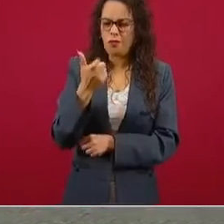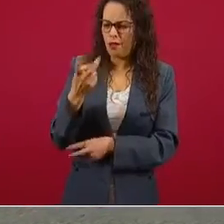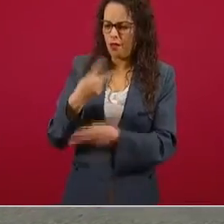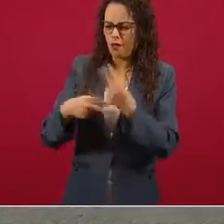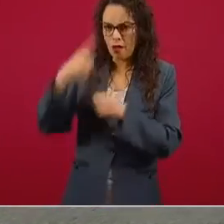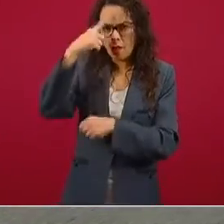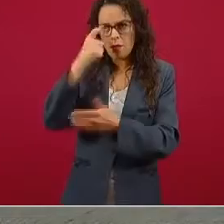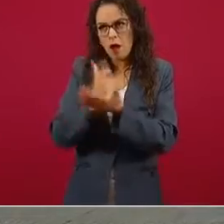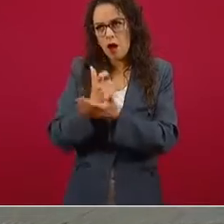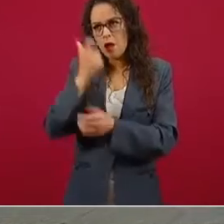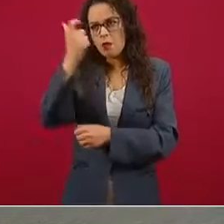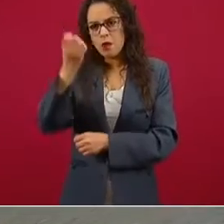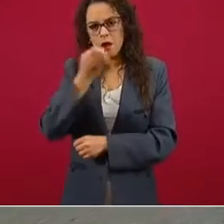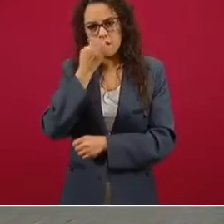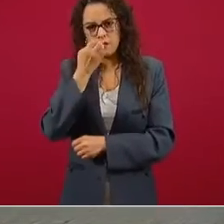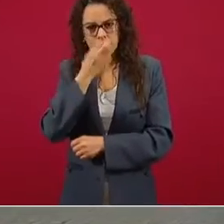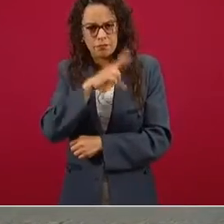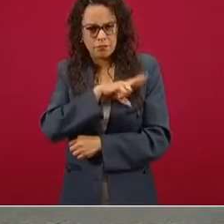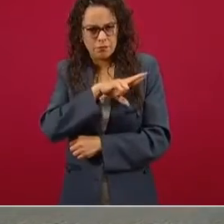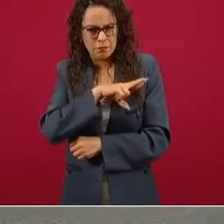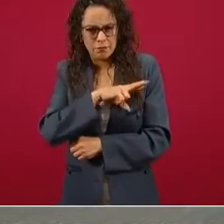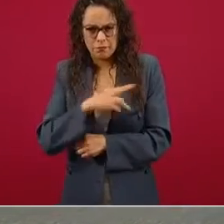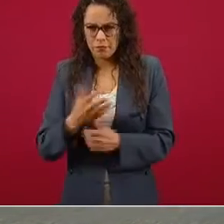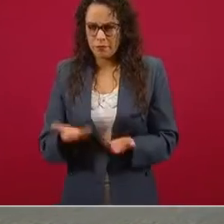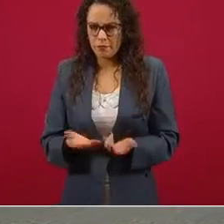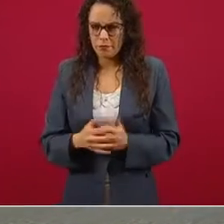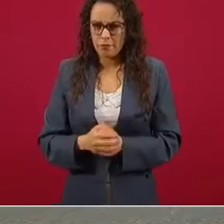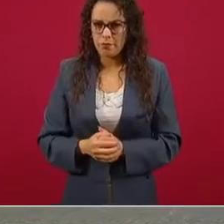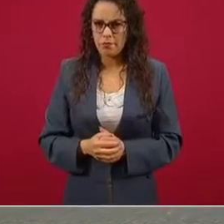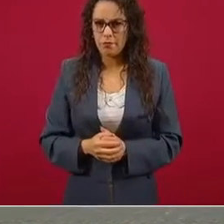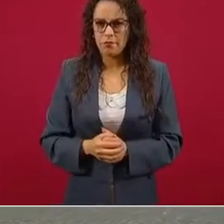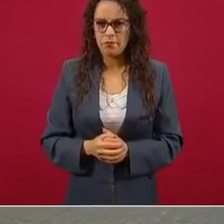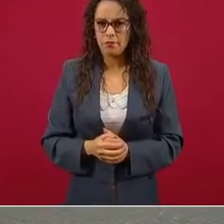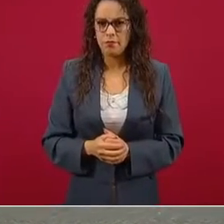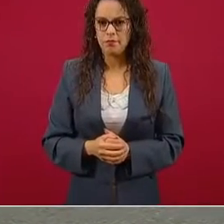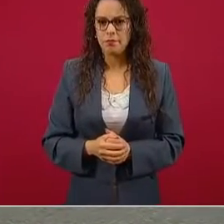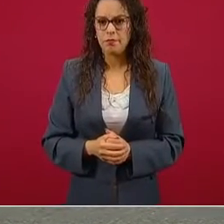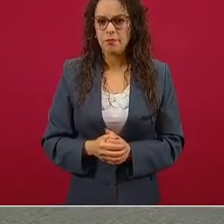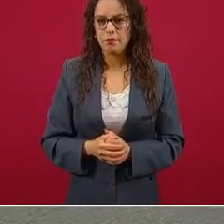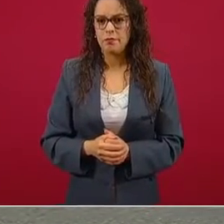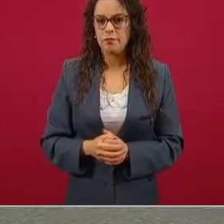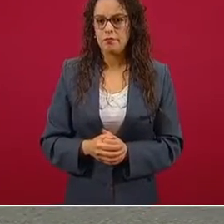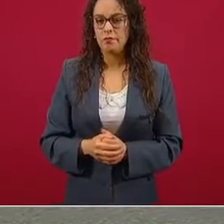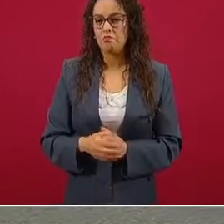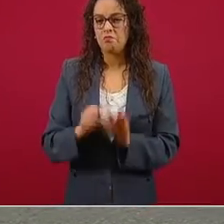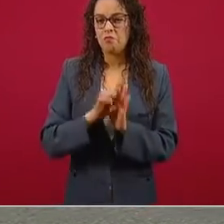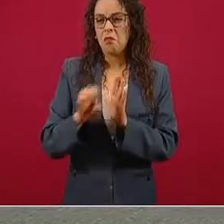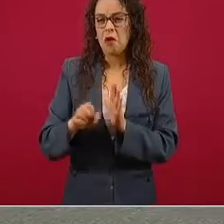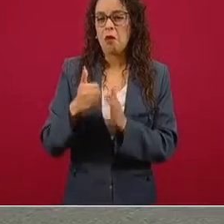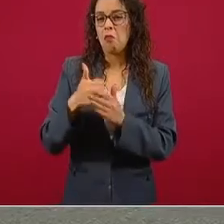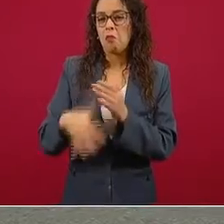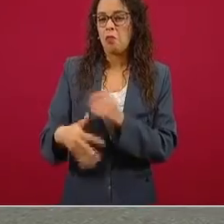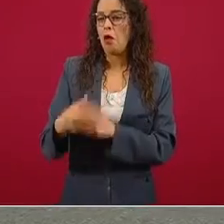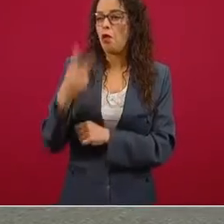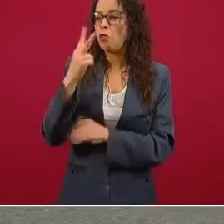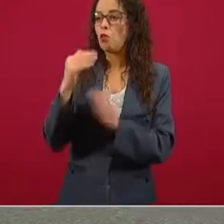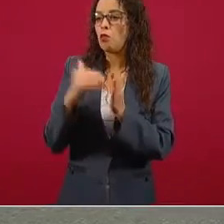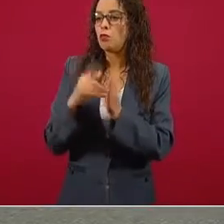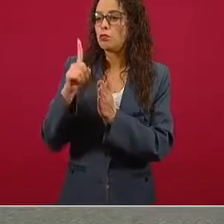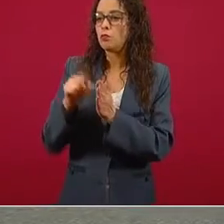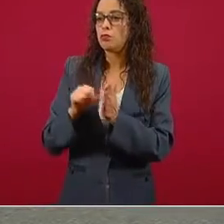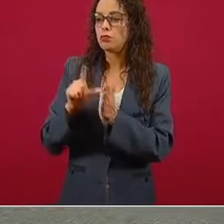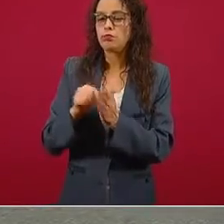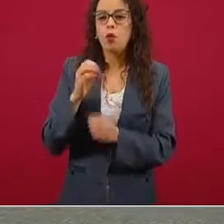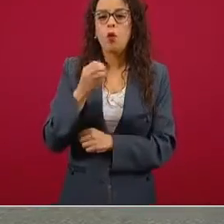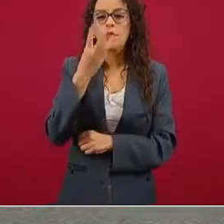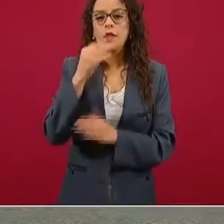colegiatura, por muy baja, de 2,000 pesos mensuales,